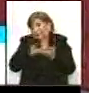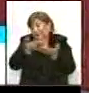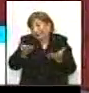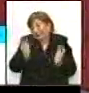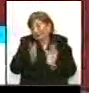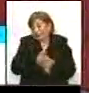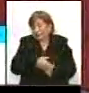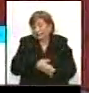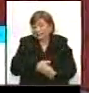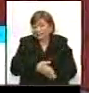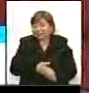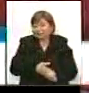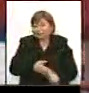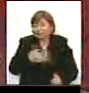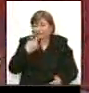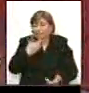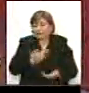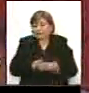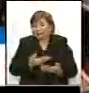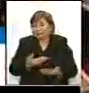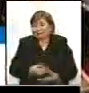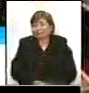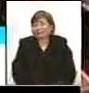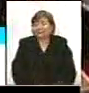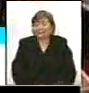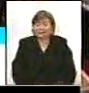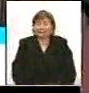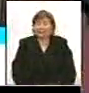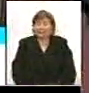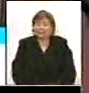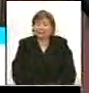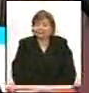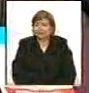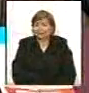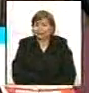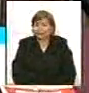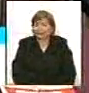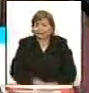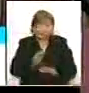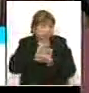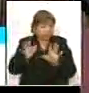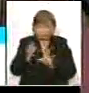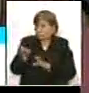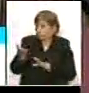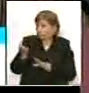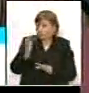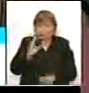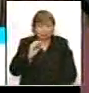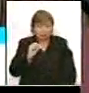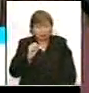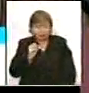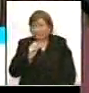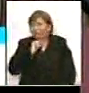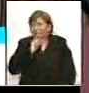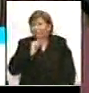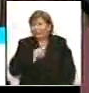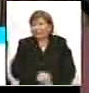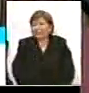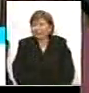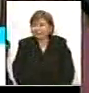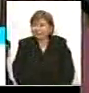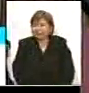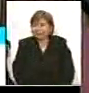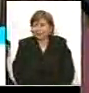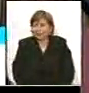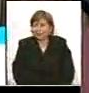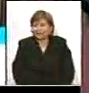regionales. Gracias, Gino Costa, gracias, congresista. Le toca la palabra... Ya terminó, congresista Costa, ¿no? ¿O todavía...? Por